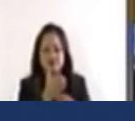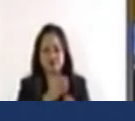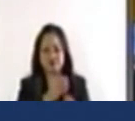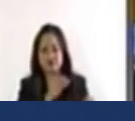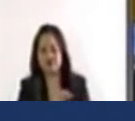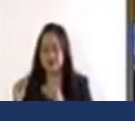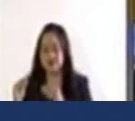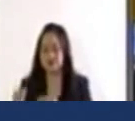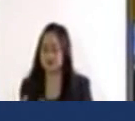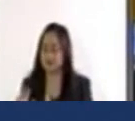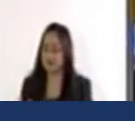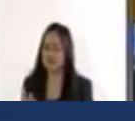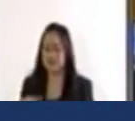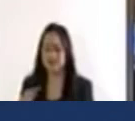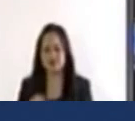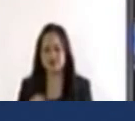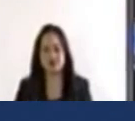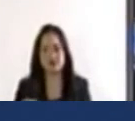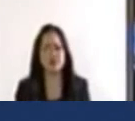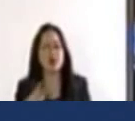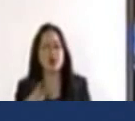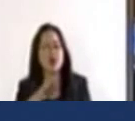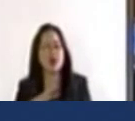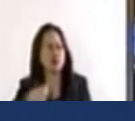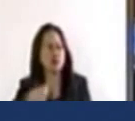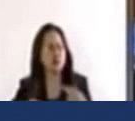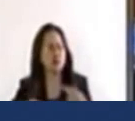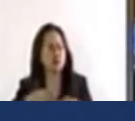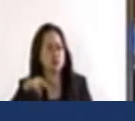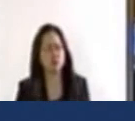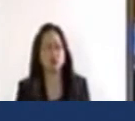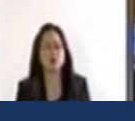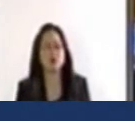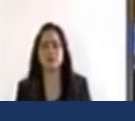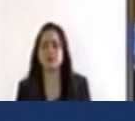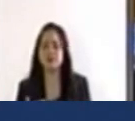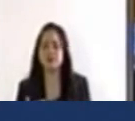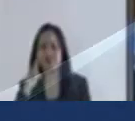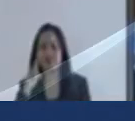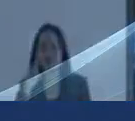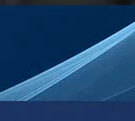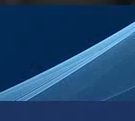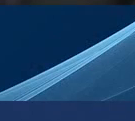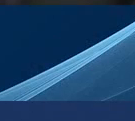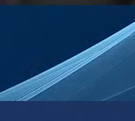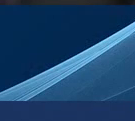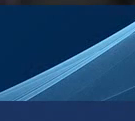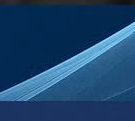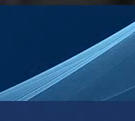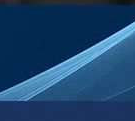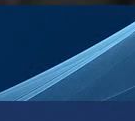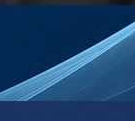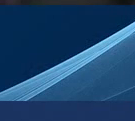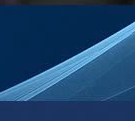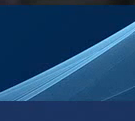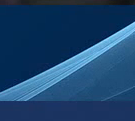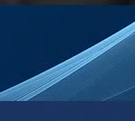justicia que sea digna de los trabajadores. Normalmente en las juntas de conciliación y